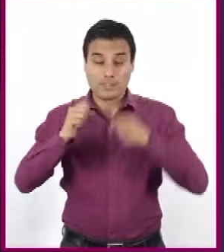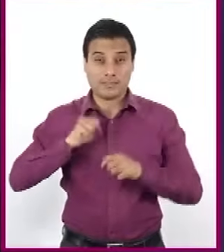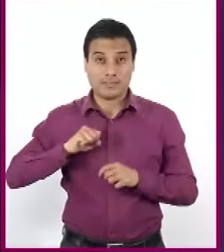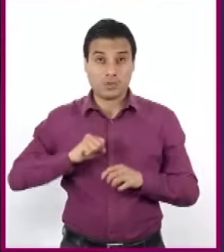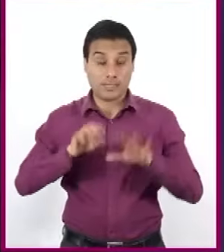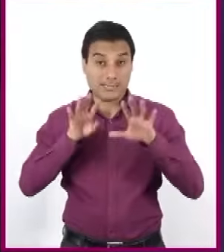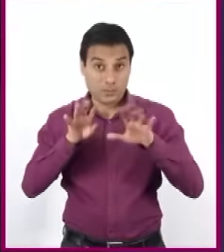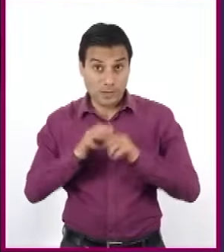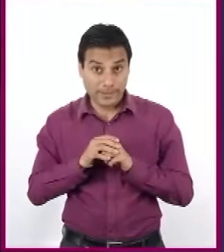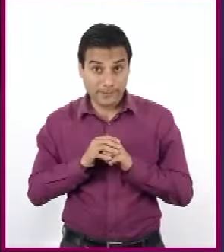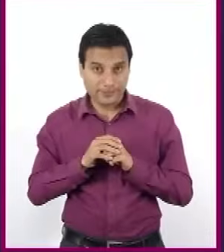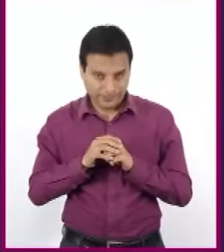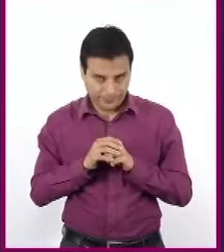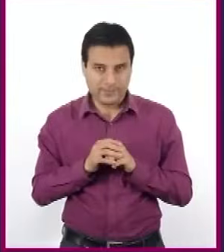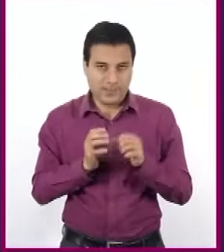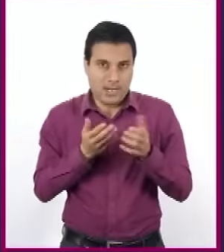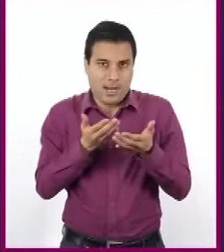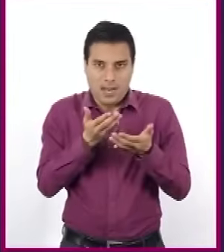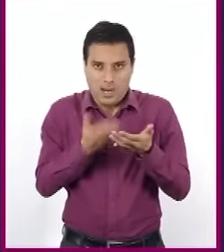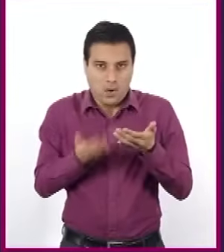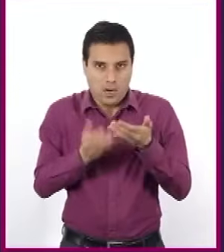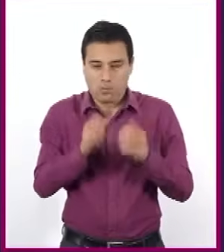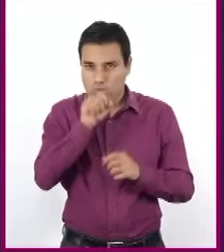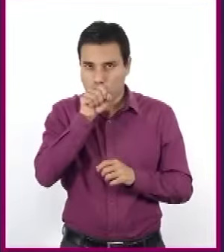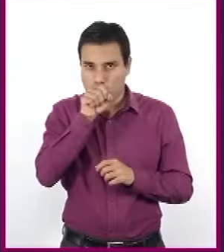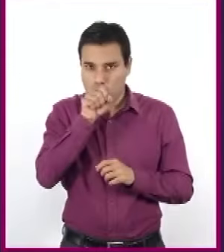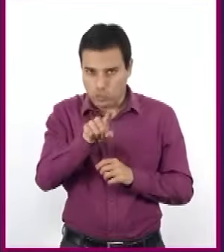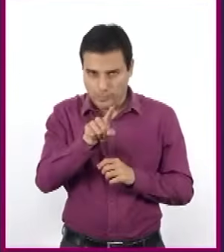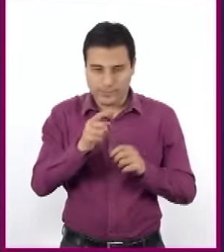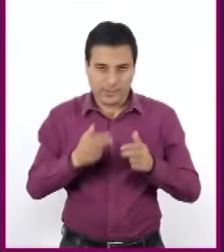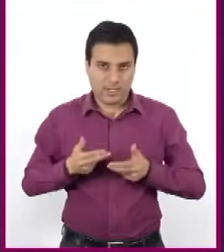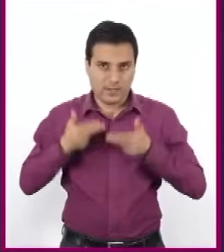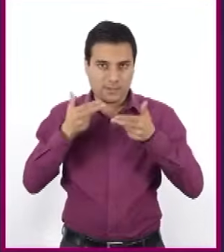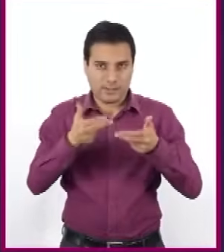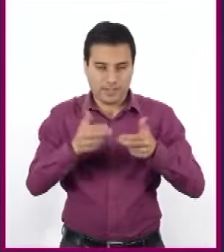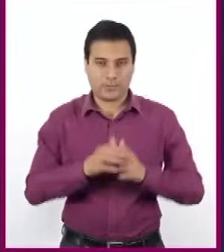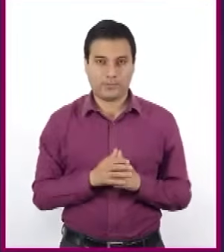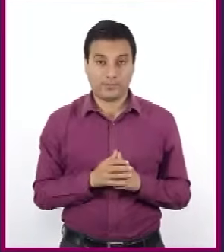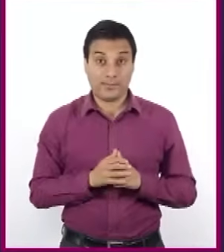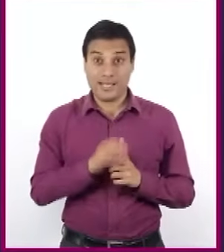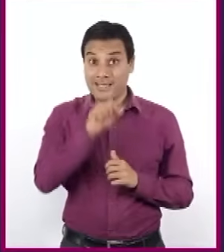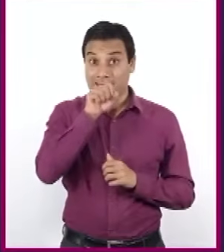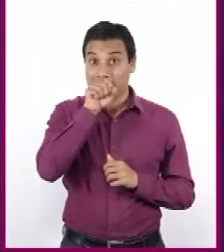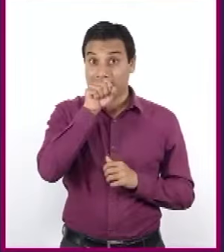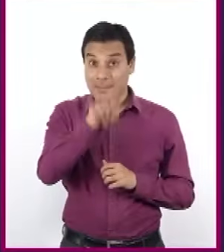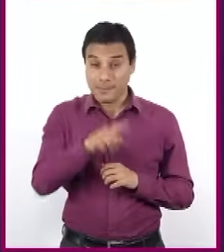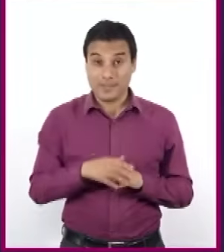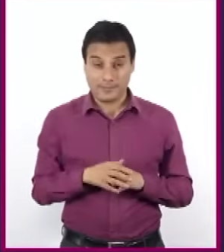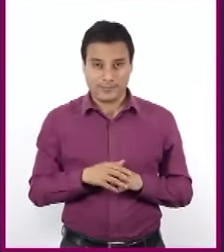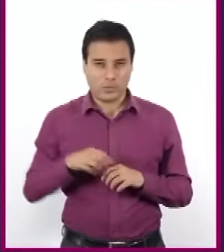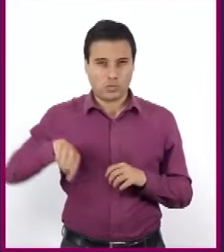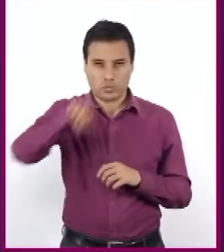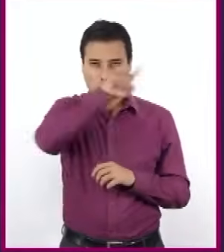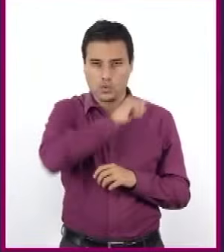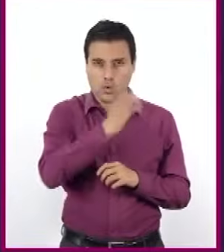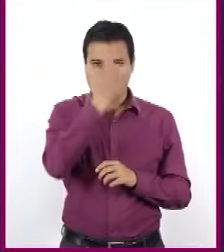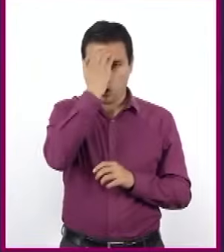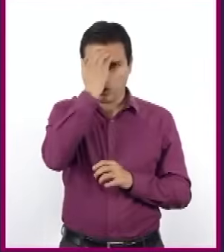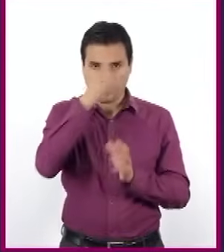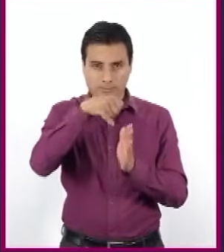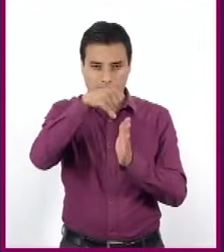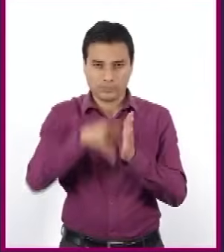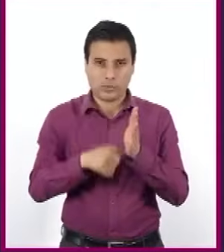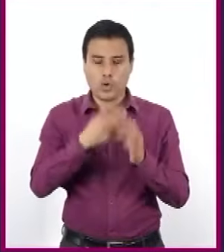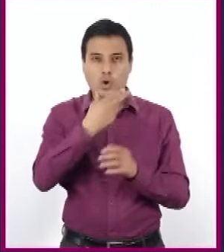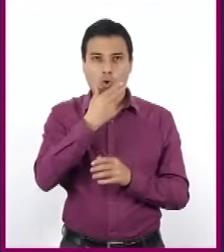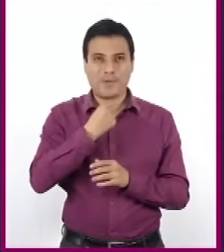las bases de la química moderna. También veremos de manera detallada cómo el trabajo desarrollado por el químico